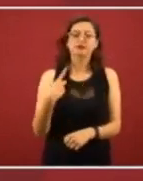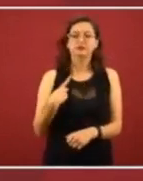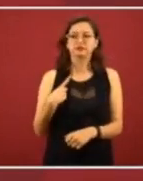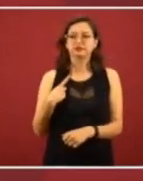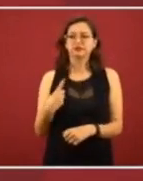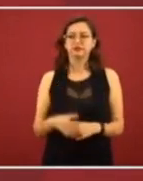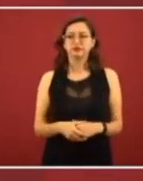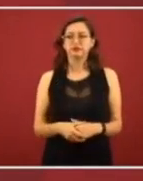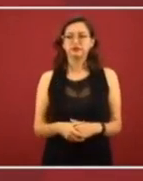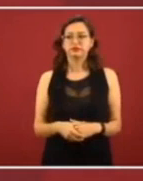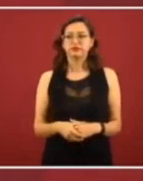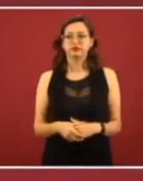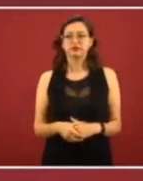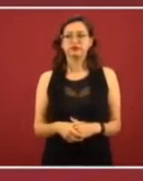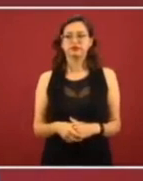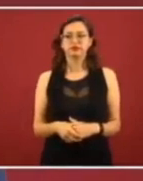y